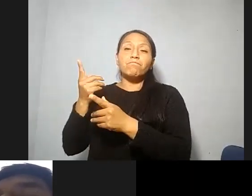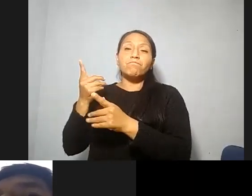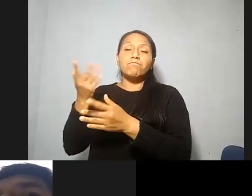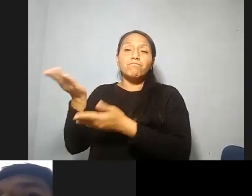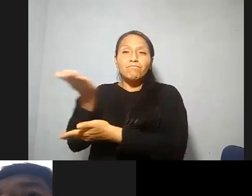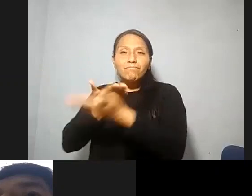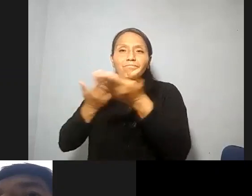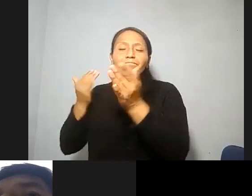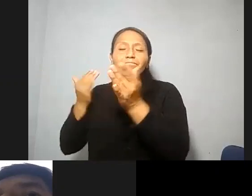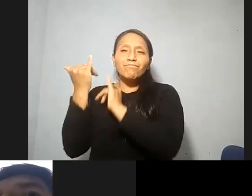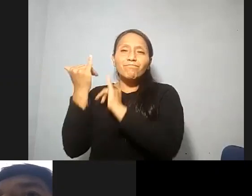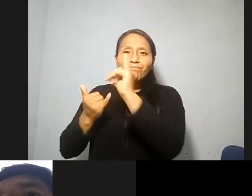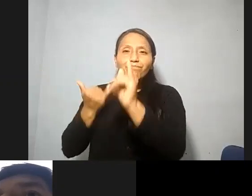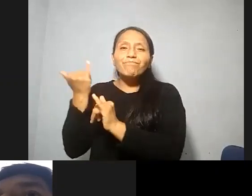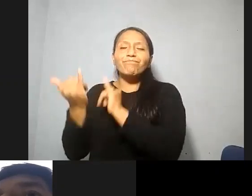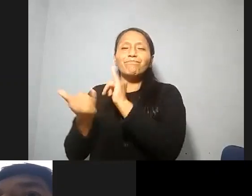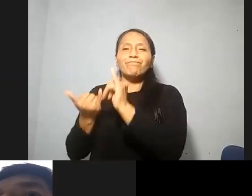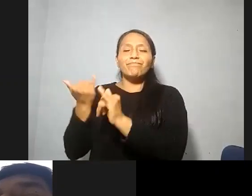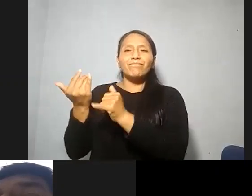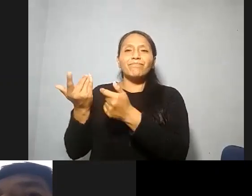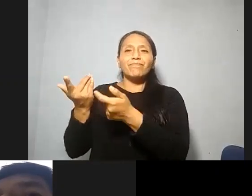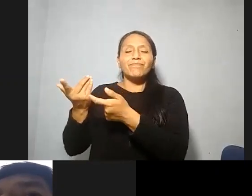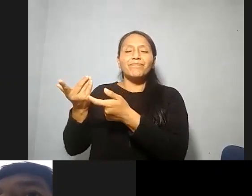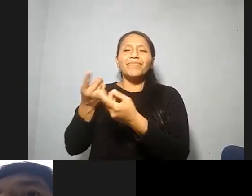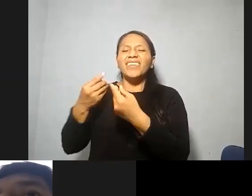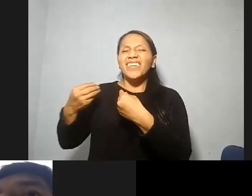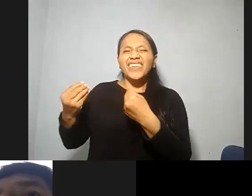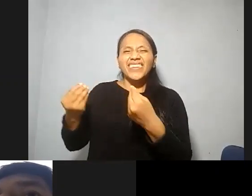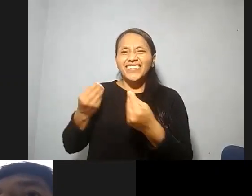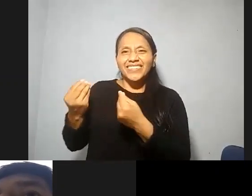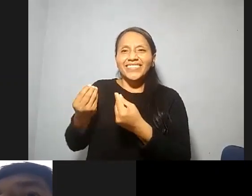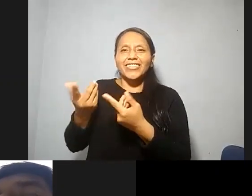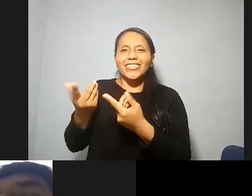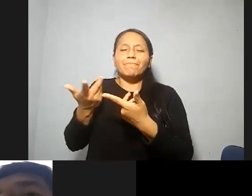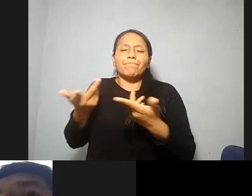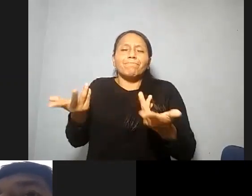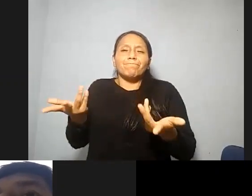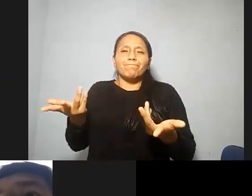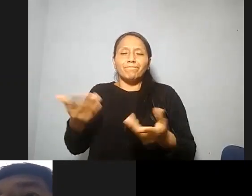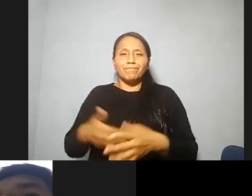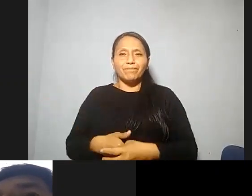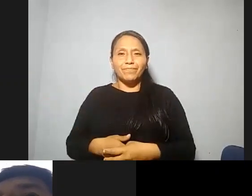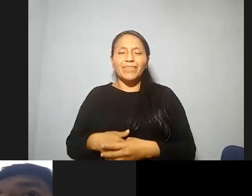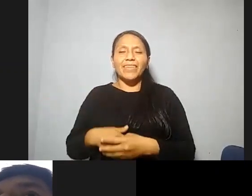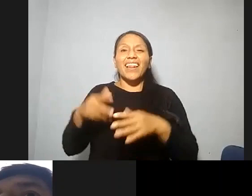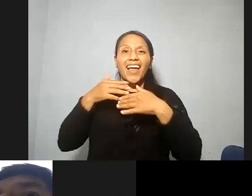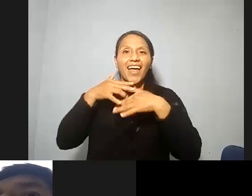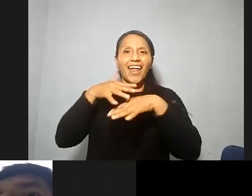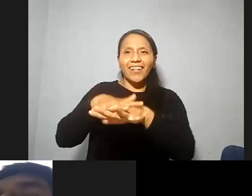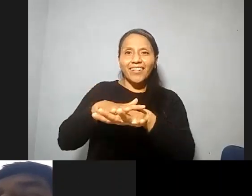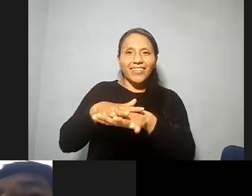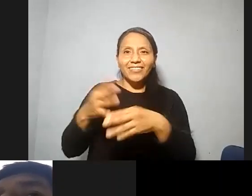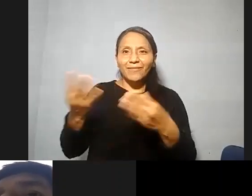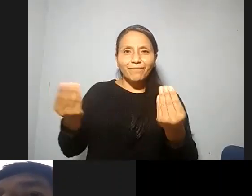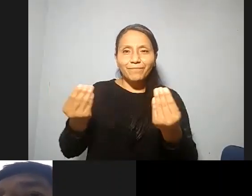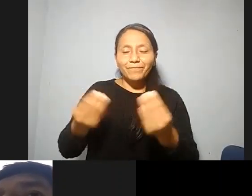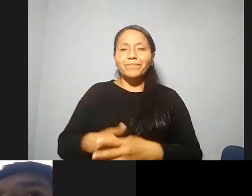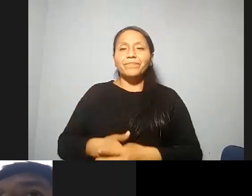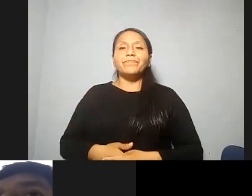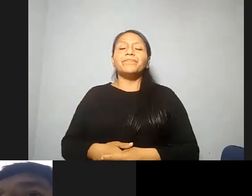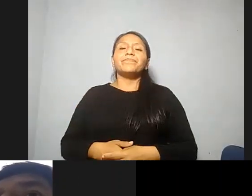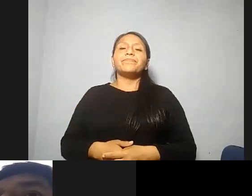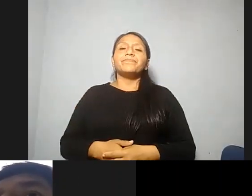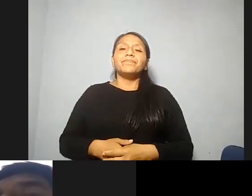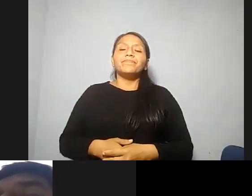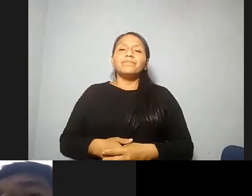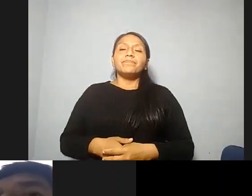compartiendo con ustedes, socializando en qué consiste justamente en la red. Bueno, por ahí a mí